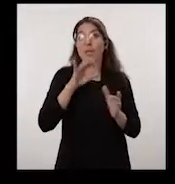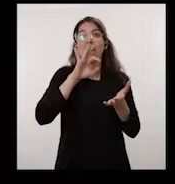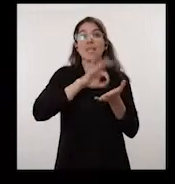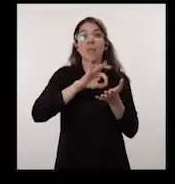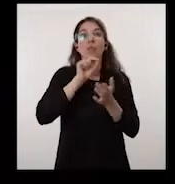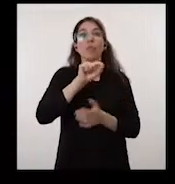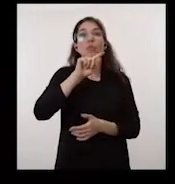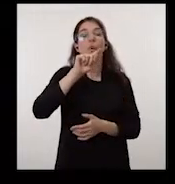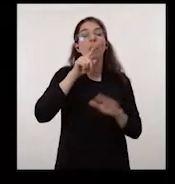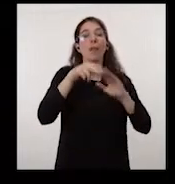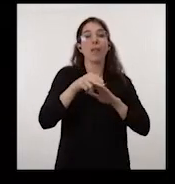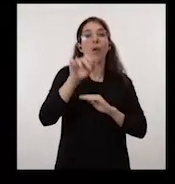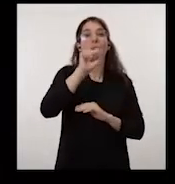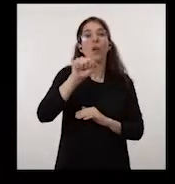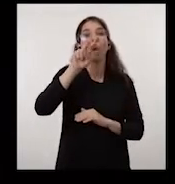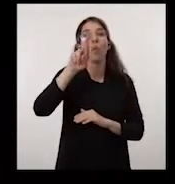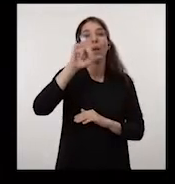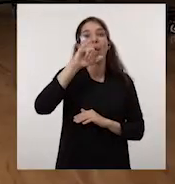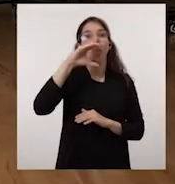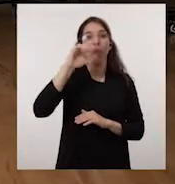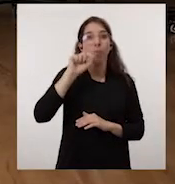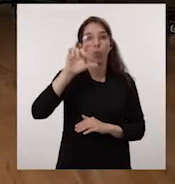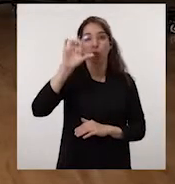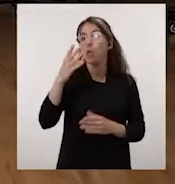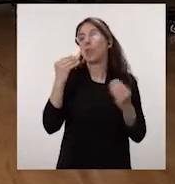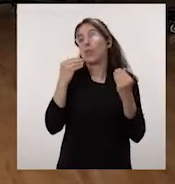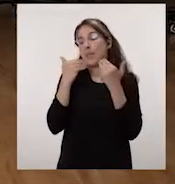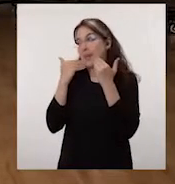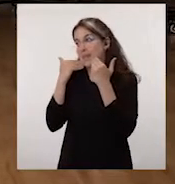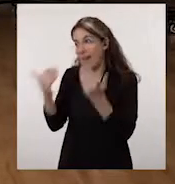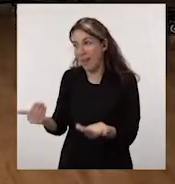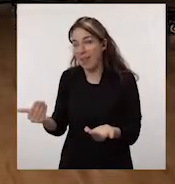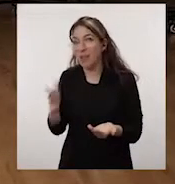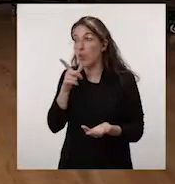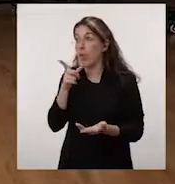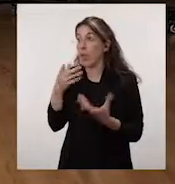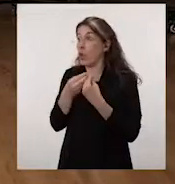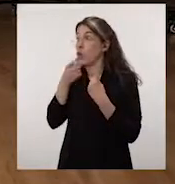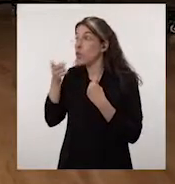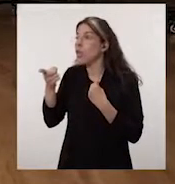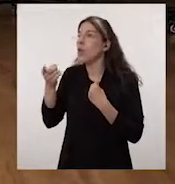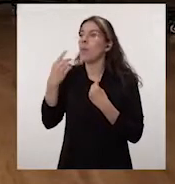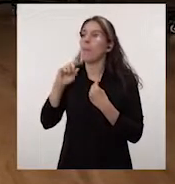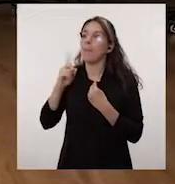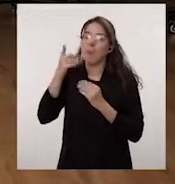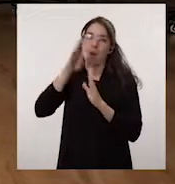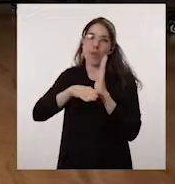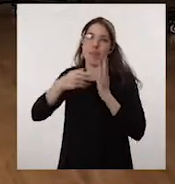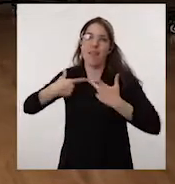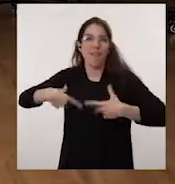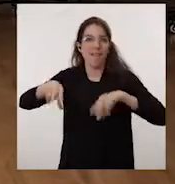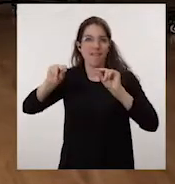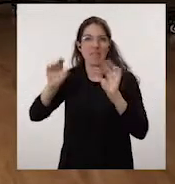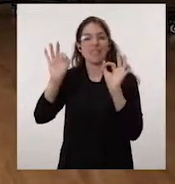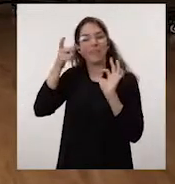urjc punto es pues muchísimas gracias iván muchísimas gracias porque contigo hemos cerrado este primer programa del